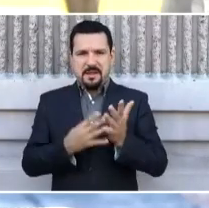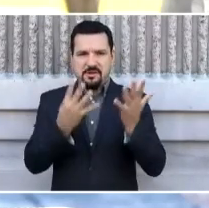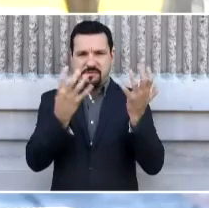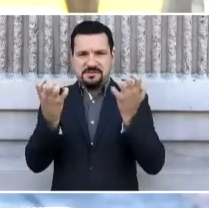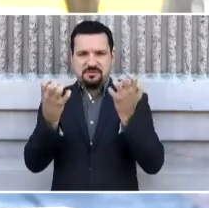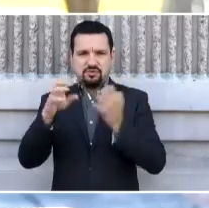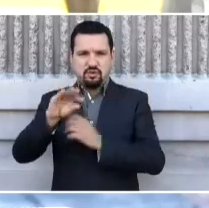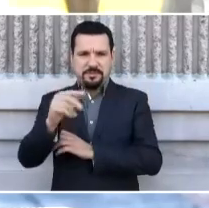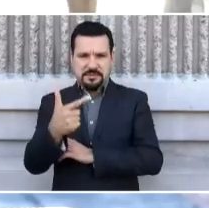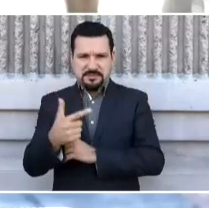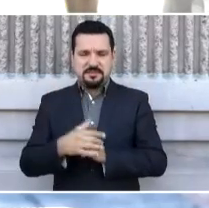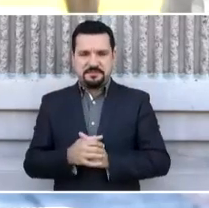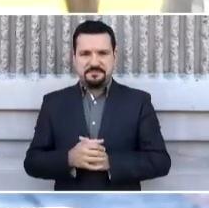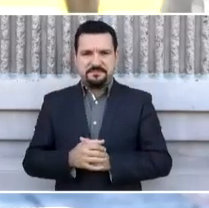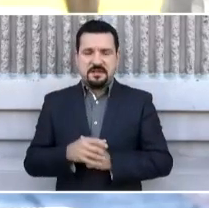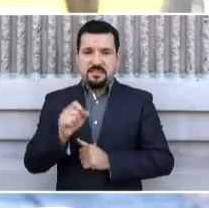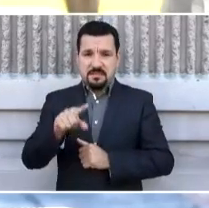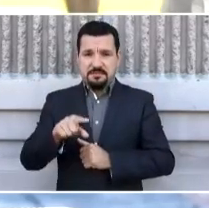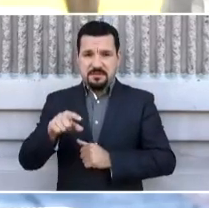1,997 y se suman